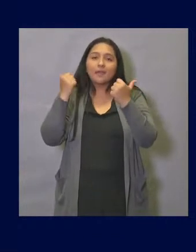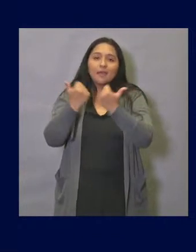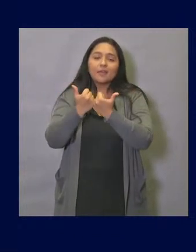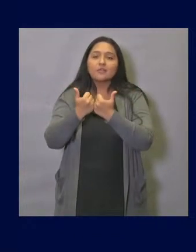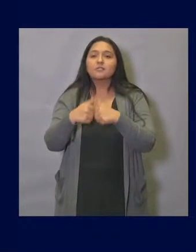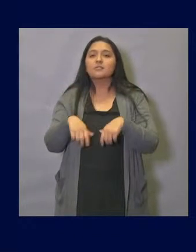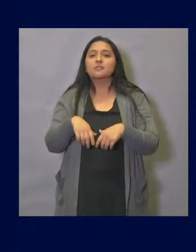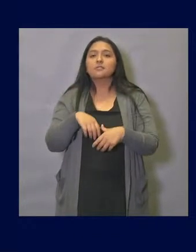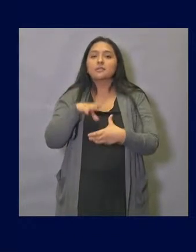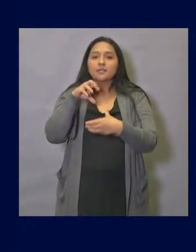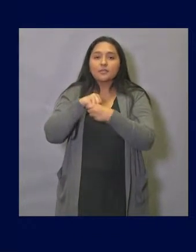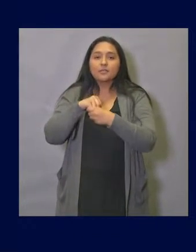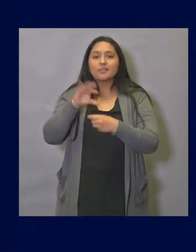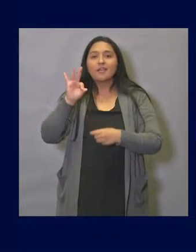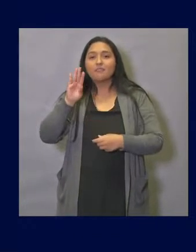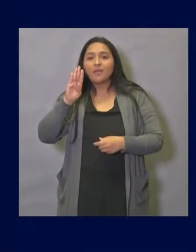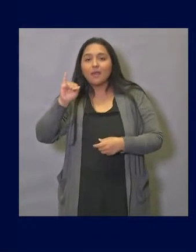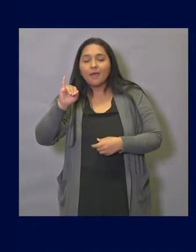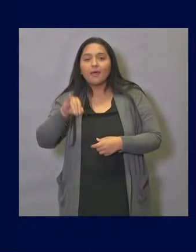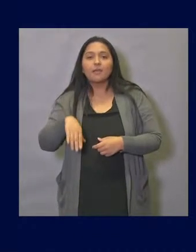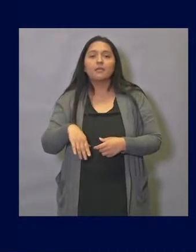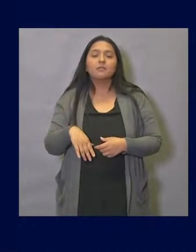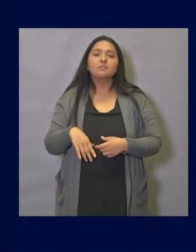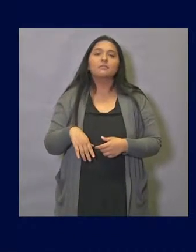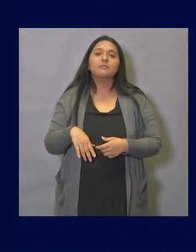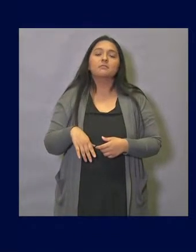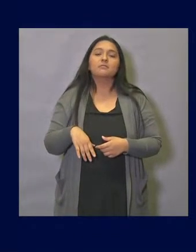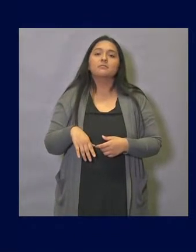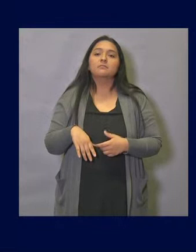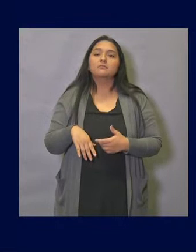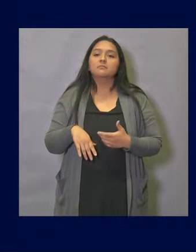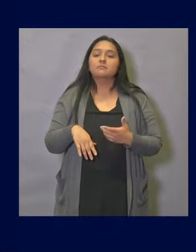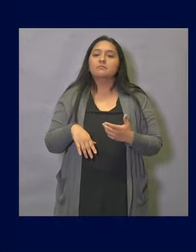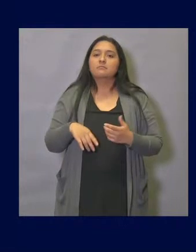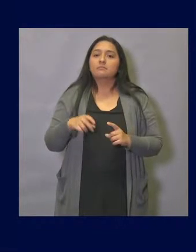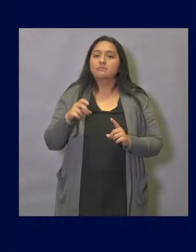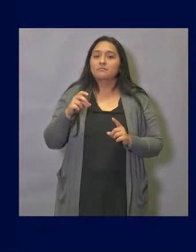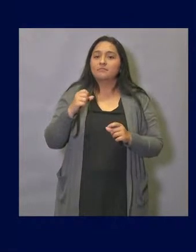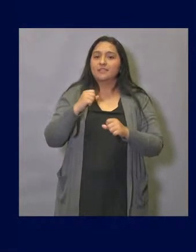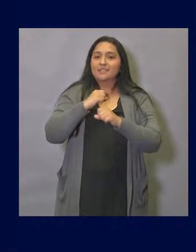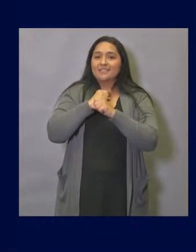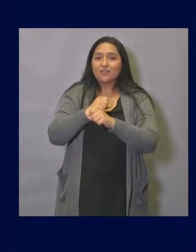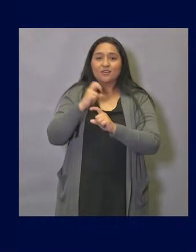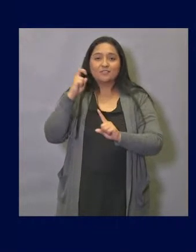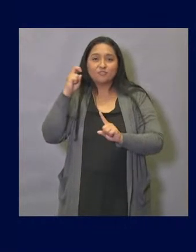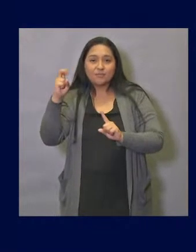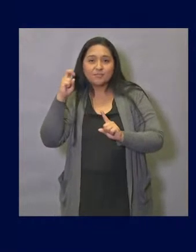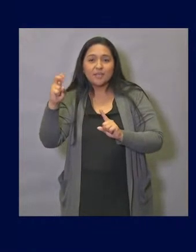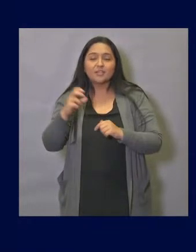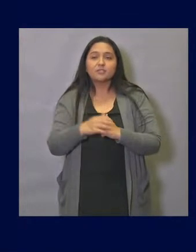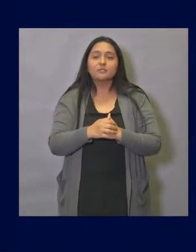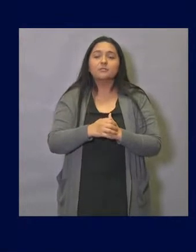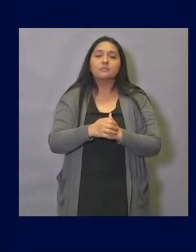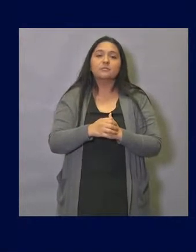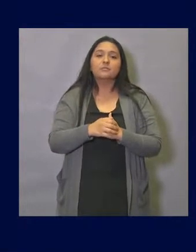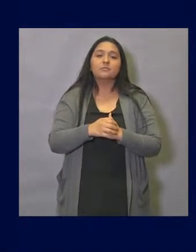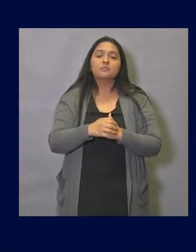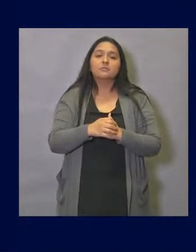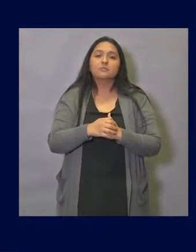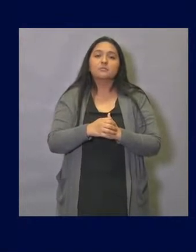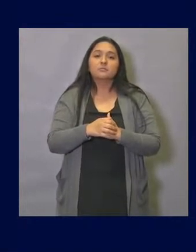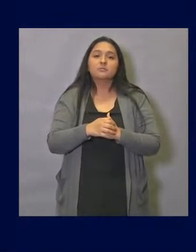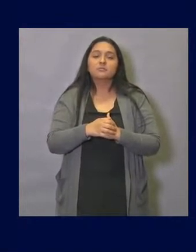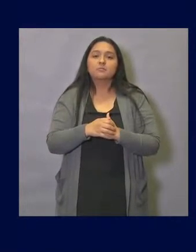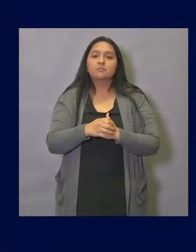campo del FBI, la Administración de Seguridad y Transportación, la Oficina de Aduanas y